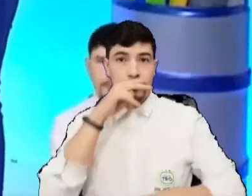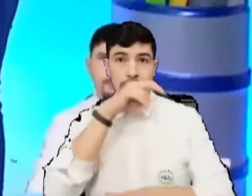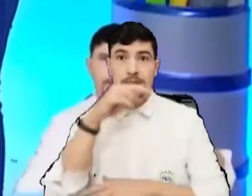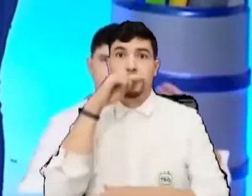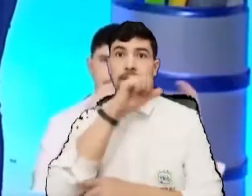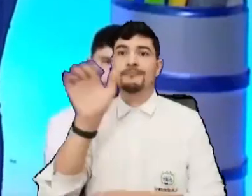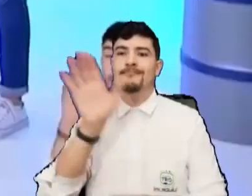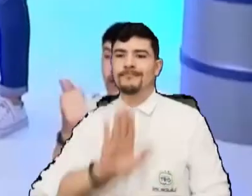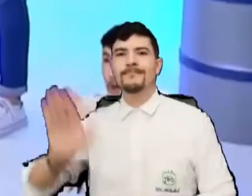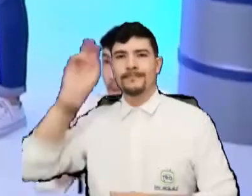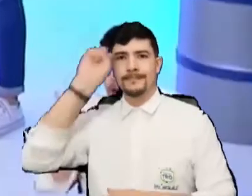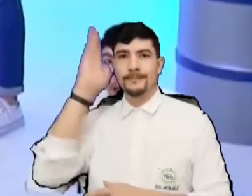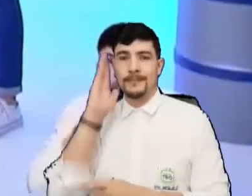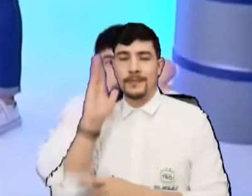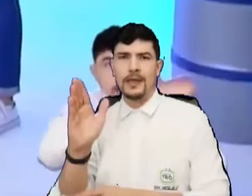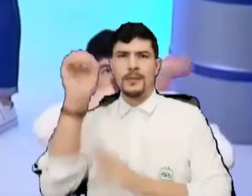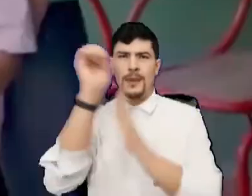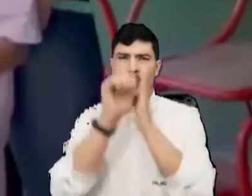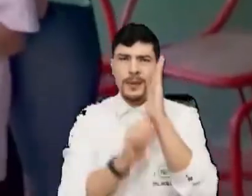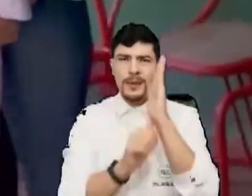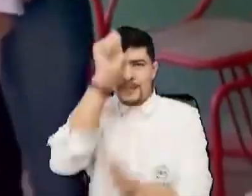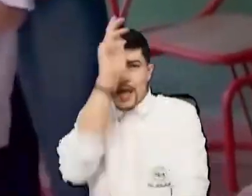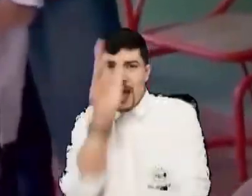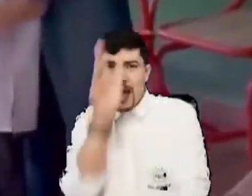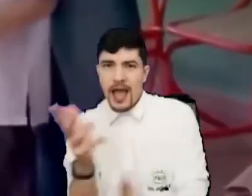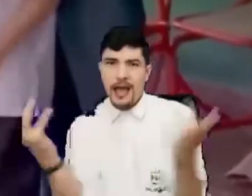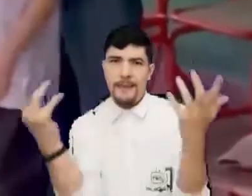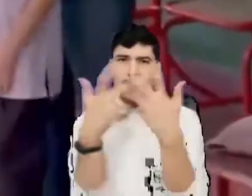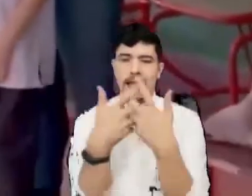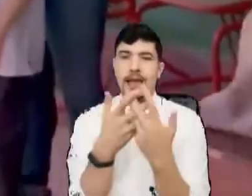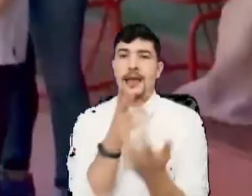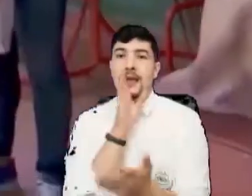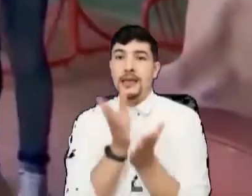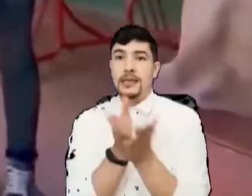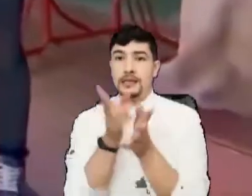un programa dinámico, integral para los estudiantes de preescolar y básica primaria.